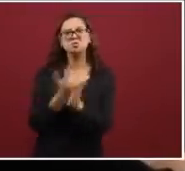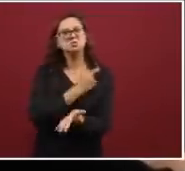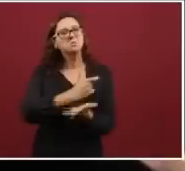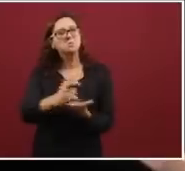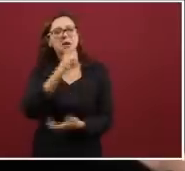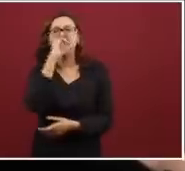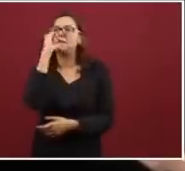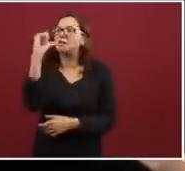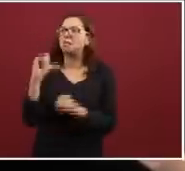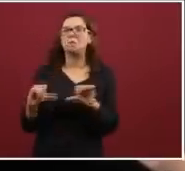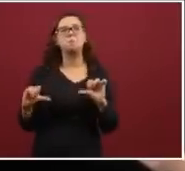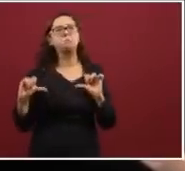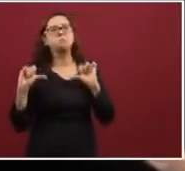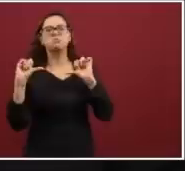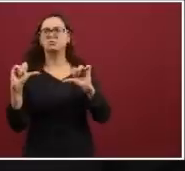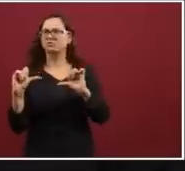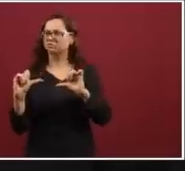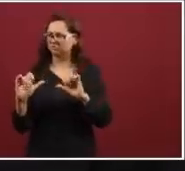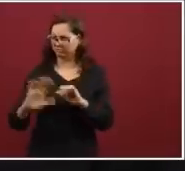Imagínense